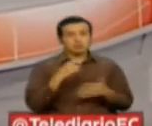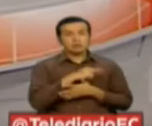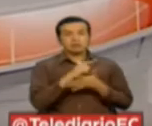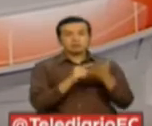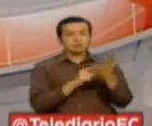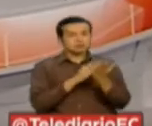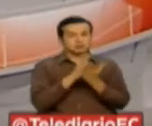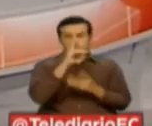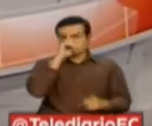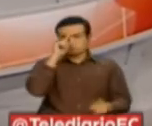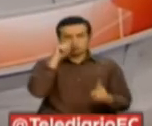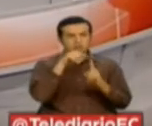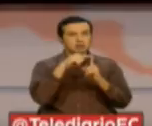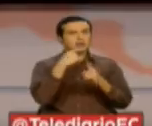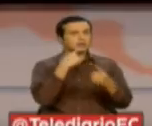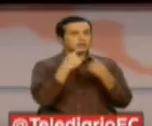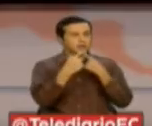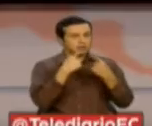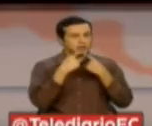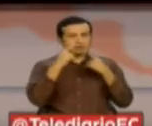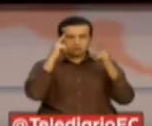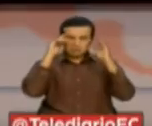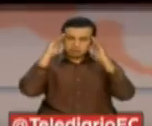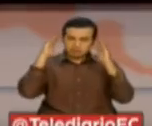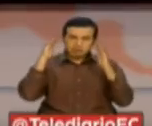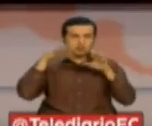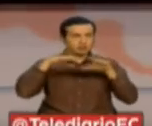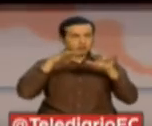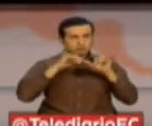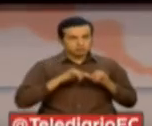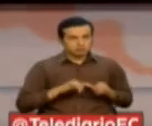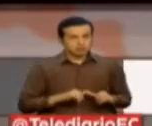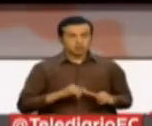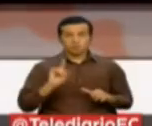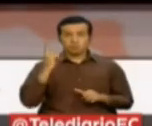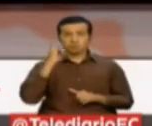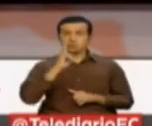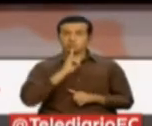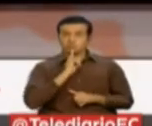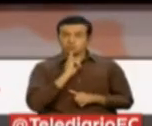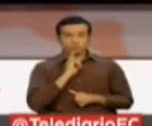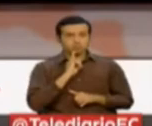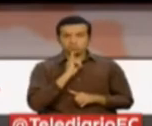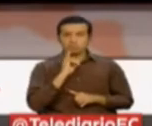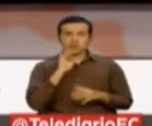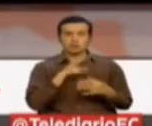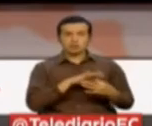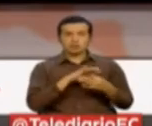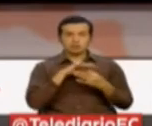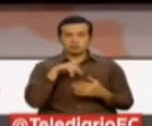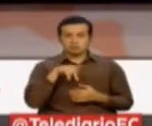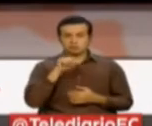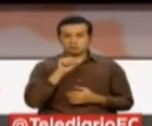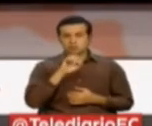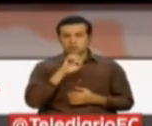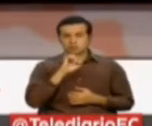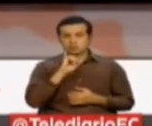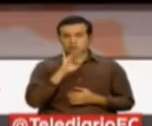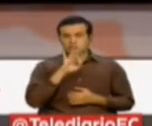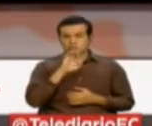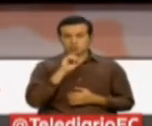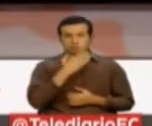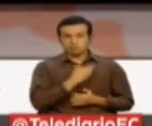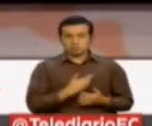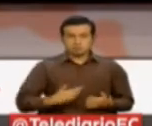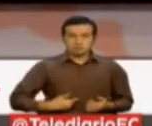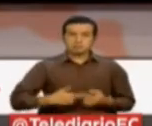encaminar esos diálogos encaminar esas acciones y no sólo con eeuu tenemos la alianza del pacífico y el mismo presidente de